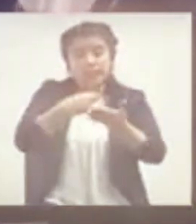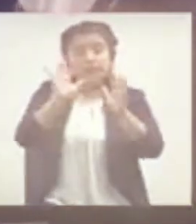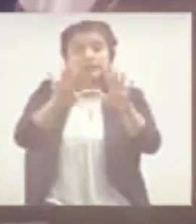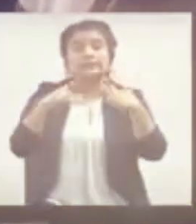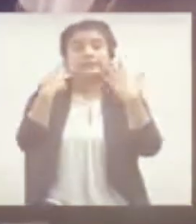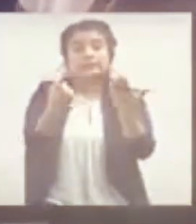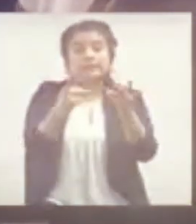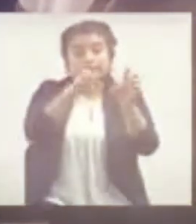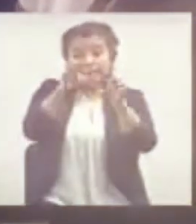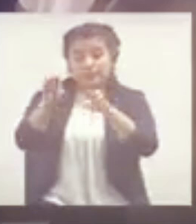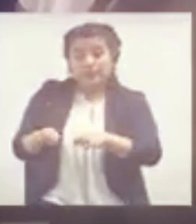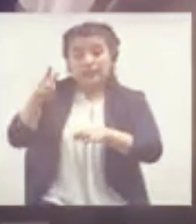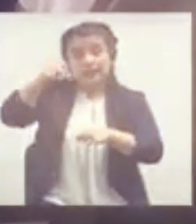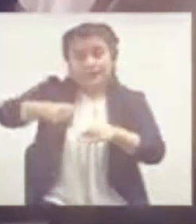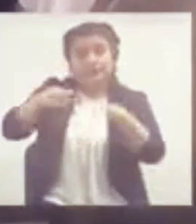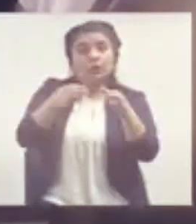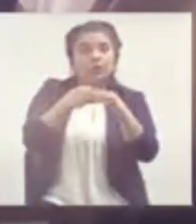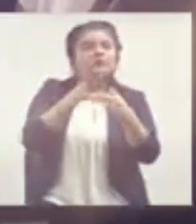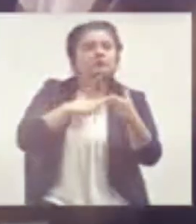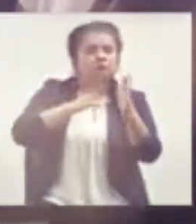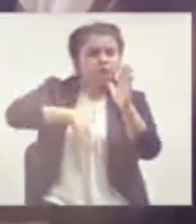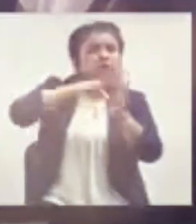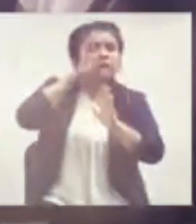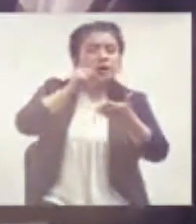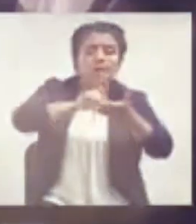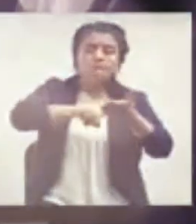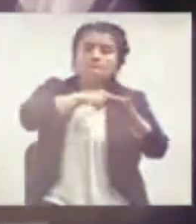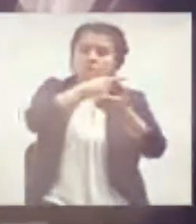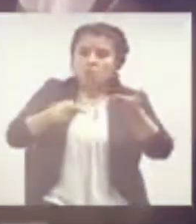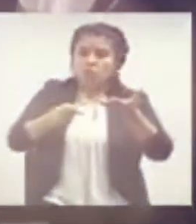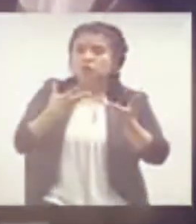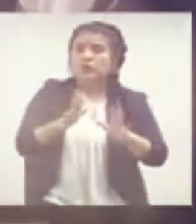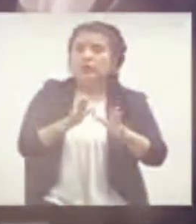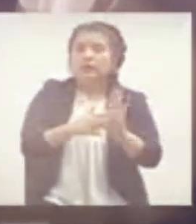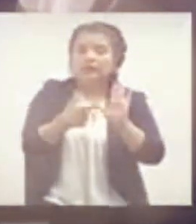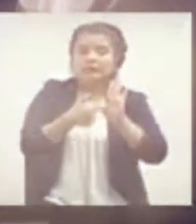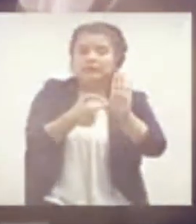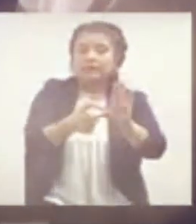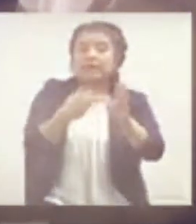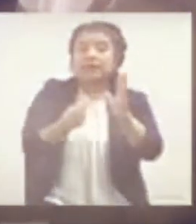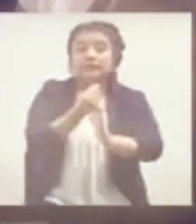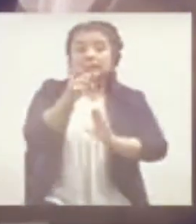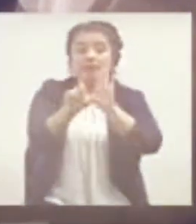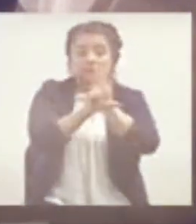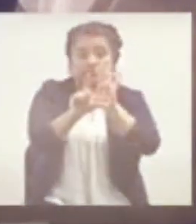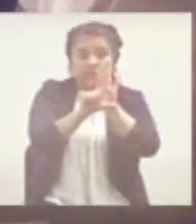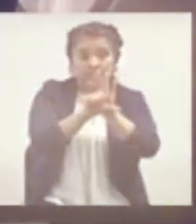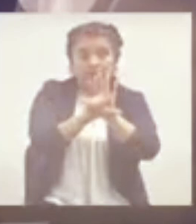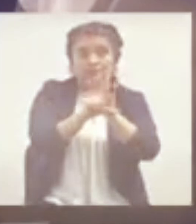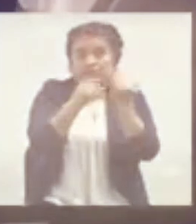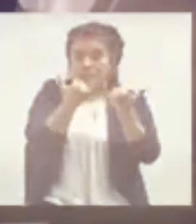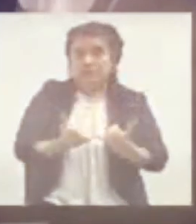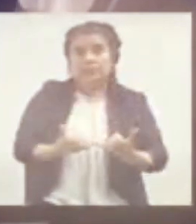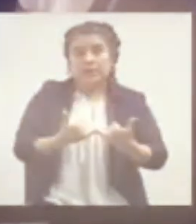miembros integrantes de la comisión, con lo cual tenemos los votos para hacerla, pues que la iniciativa quede ya de